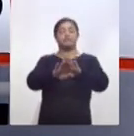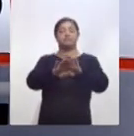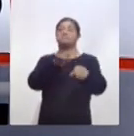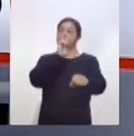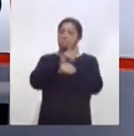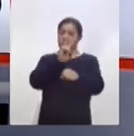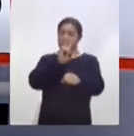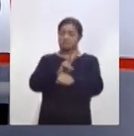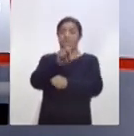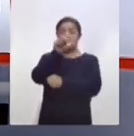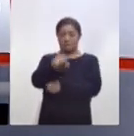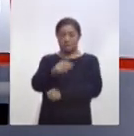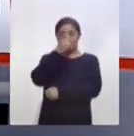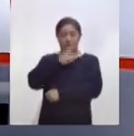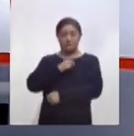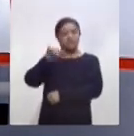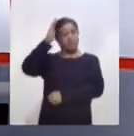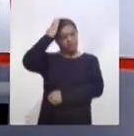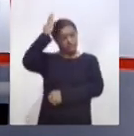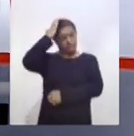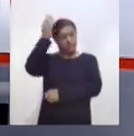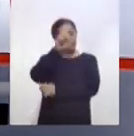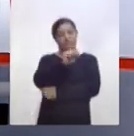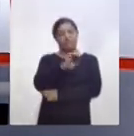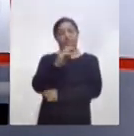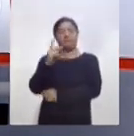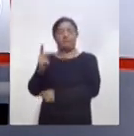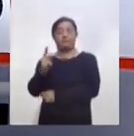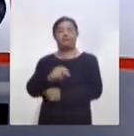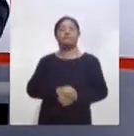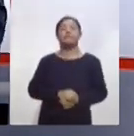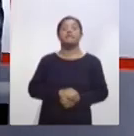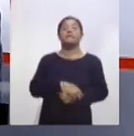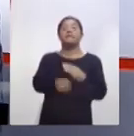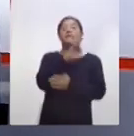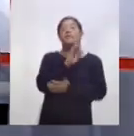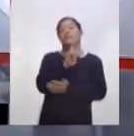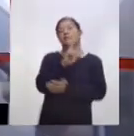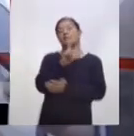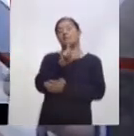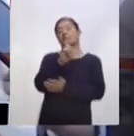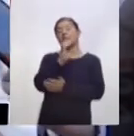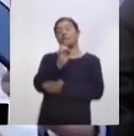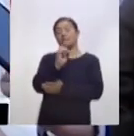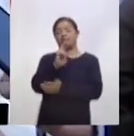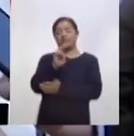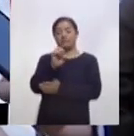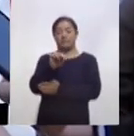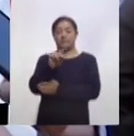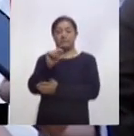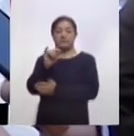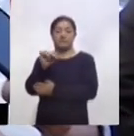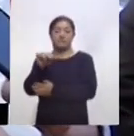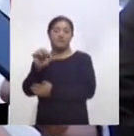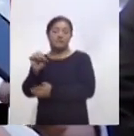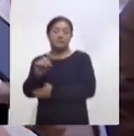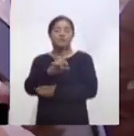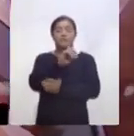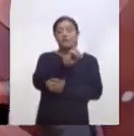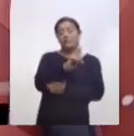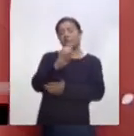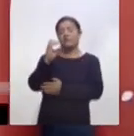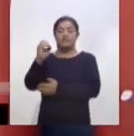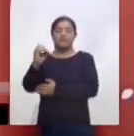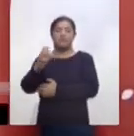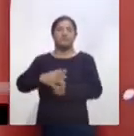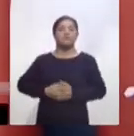informó el secretario de Educación Pública del Estado, Florentino Domínguez Ordóñez. El secretario de Educación Pública del